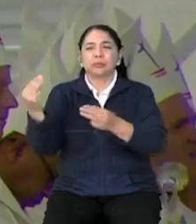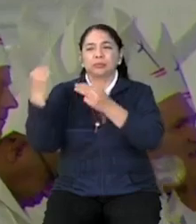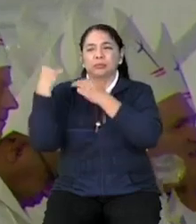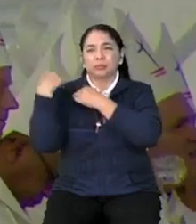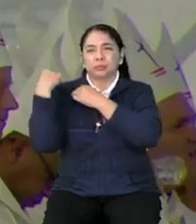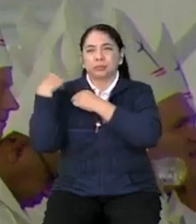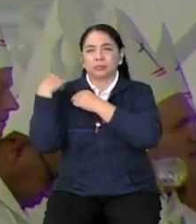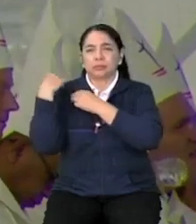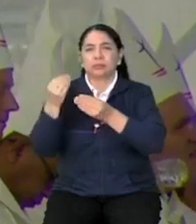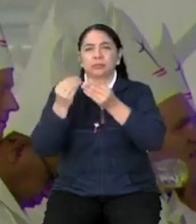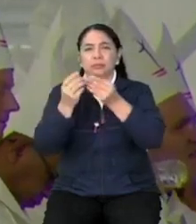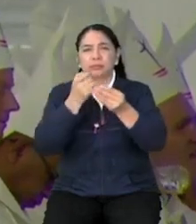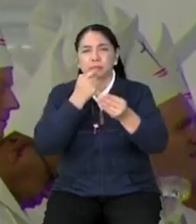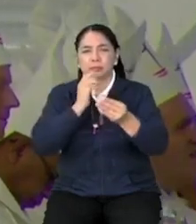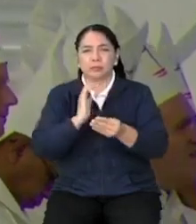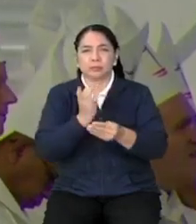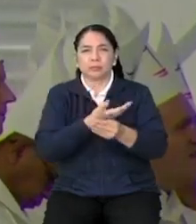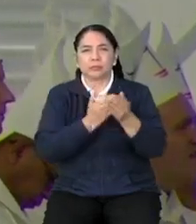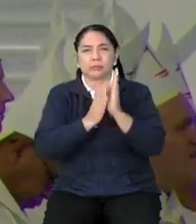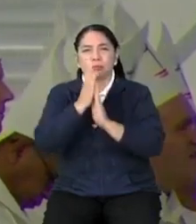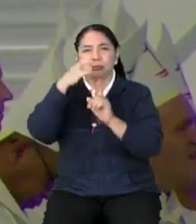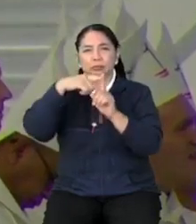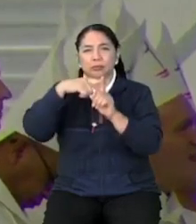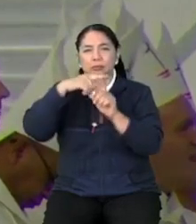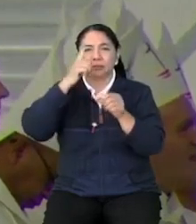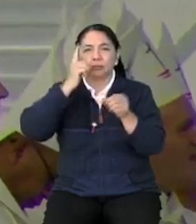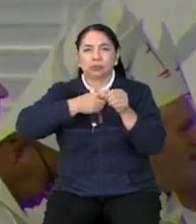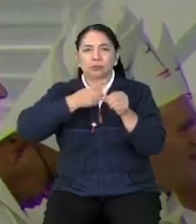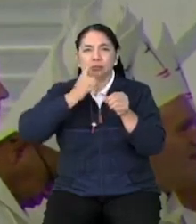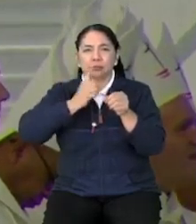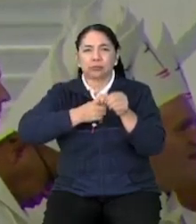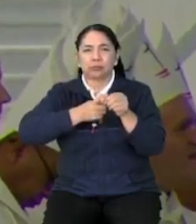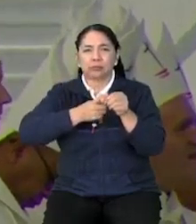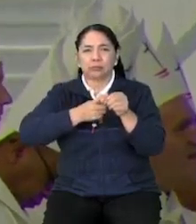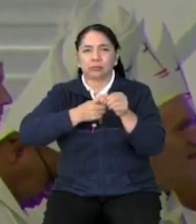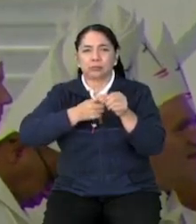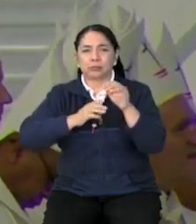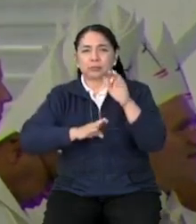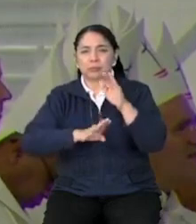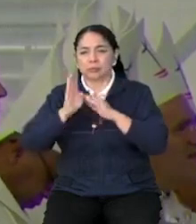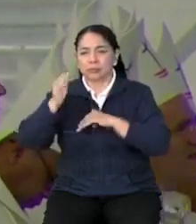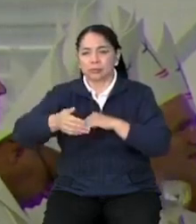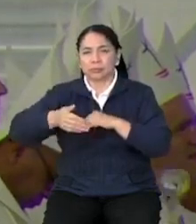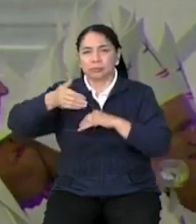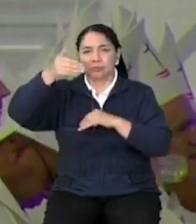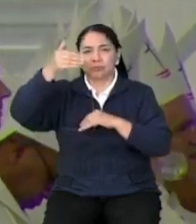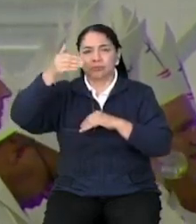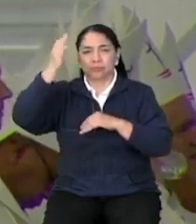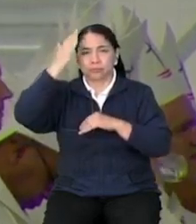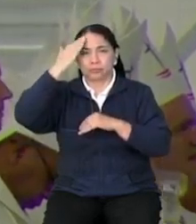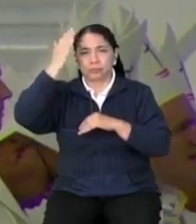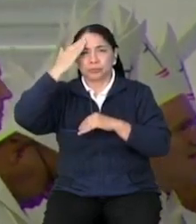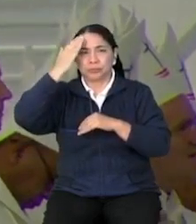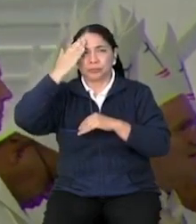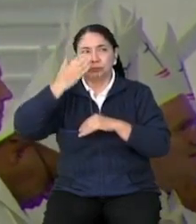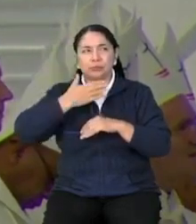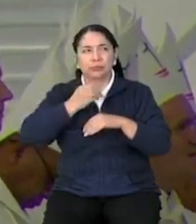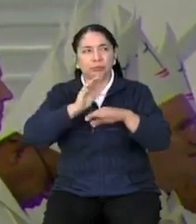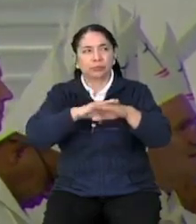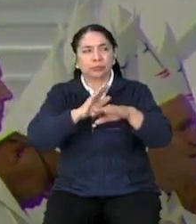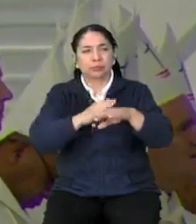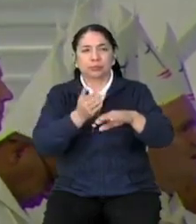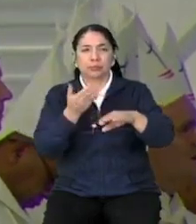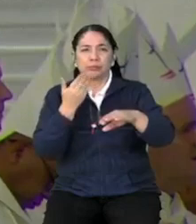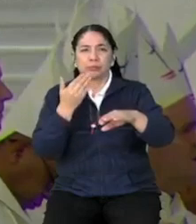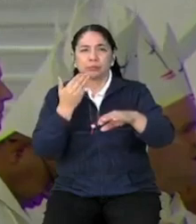eucarísticos de nuestra iglesia de Quito y crecerán sabiendo que están llamados a